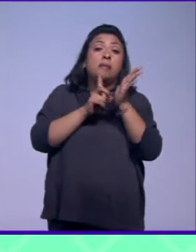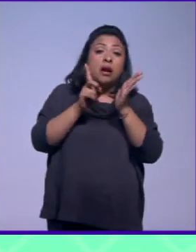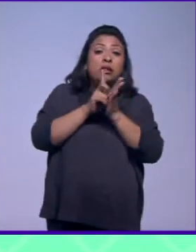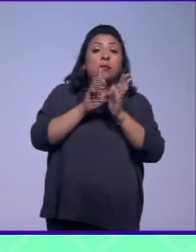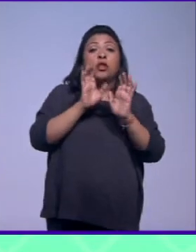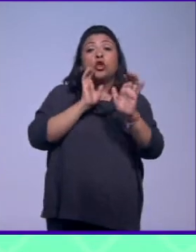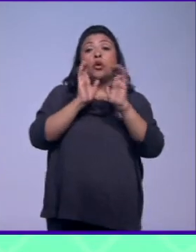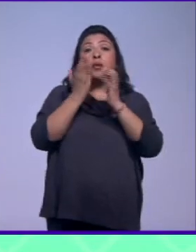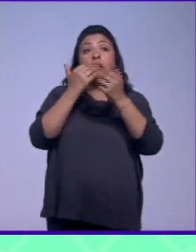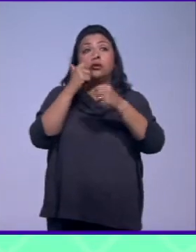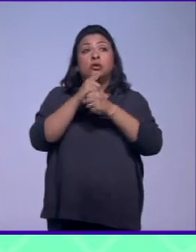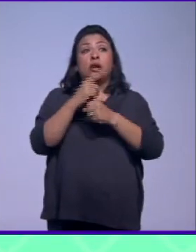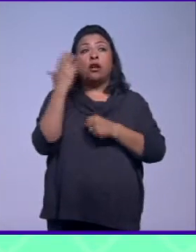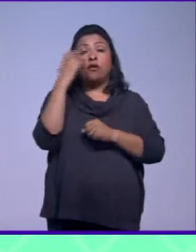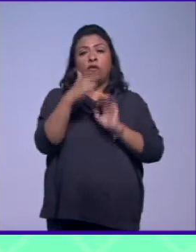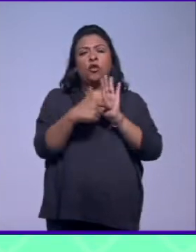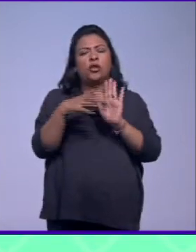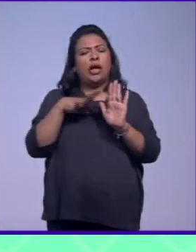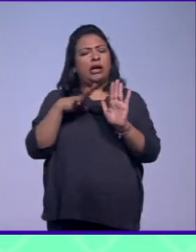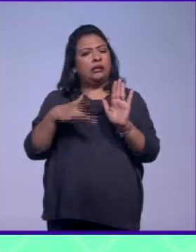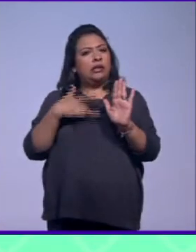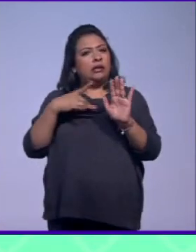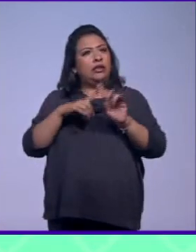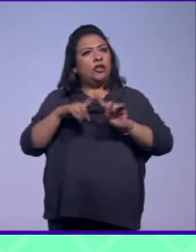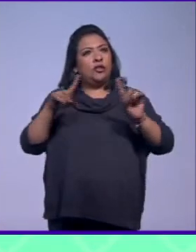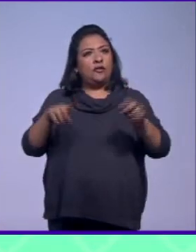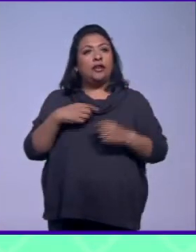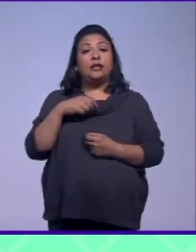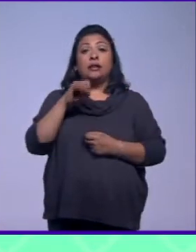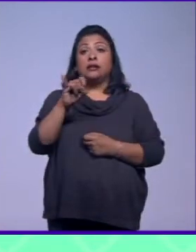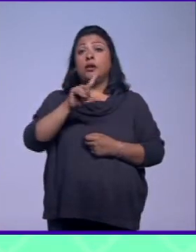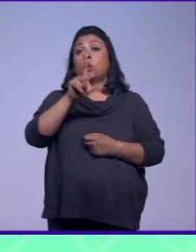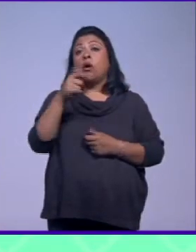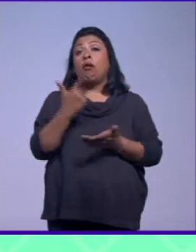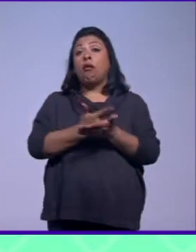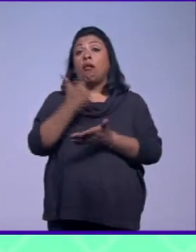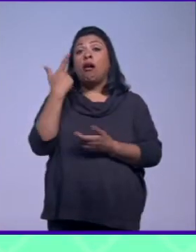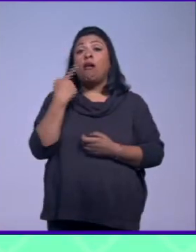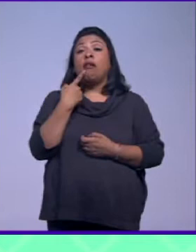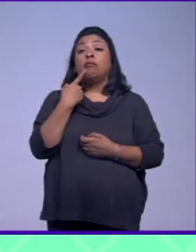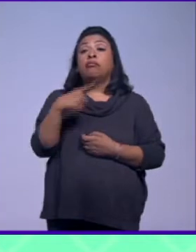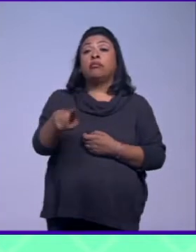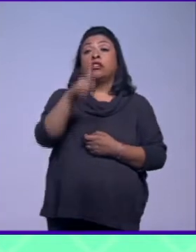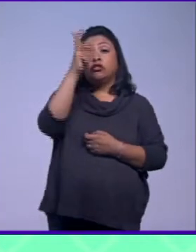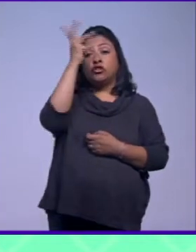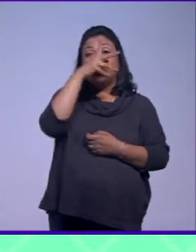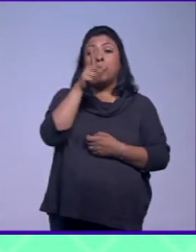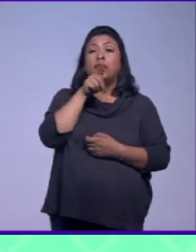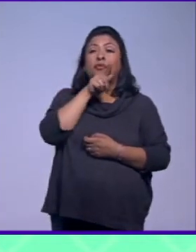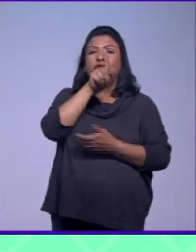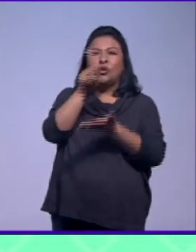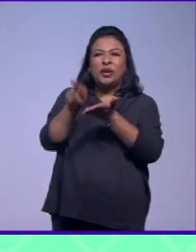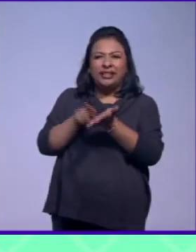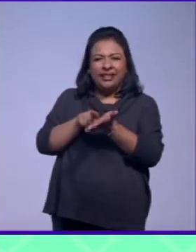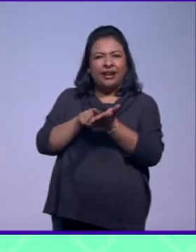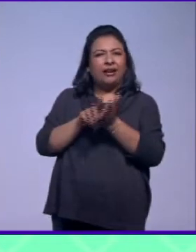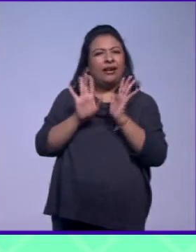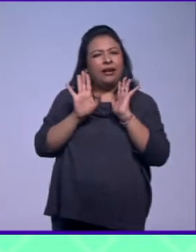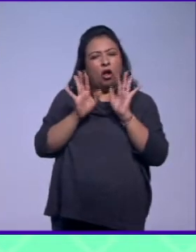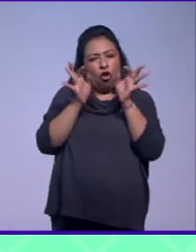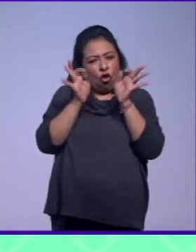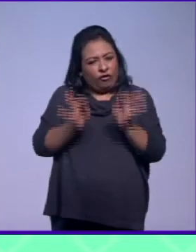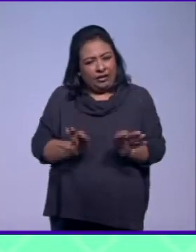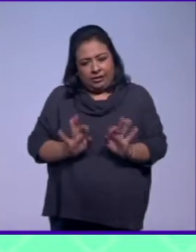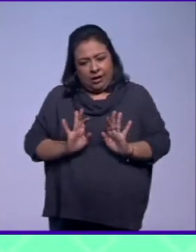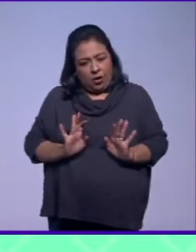de cada país la fotografía tiene un sentido distinto luego las graves acusaciones de trump en twitter que digo no es un medio oficial